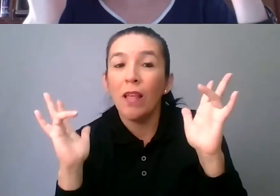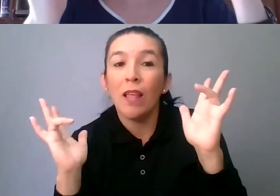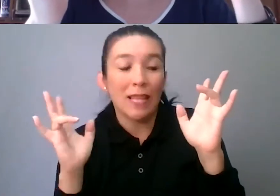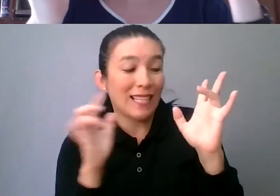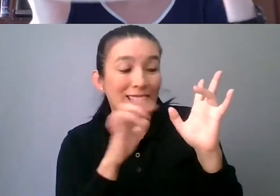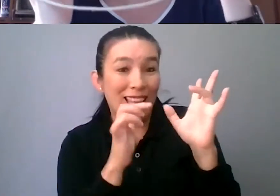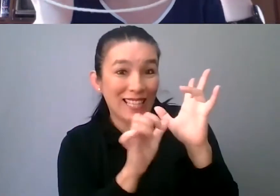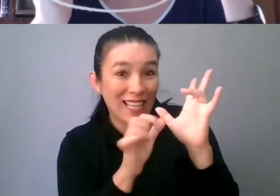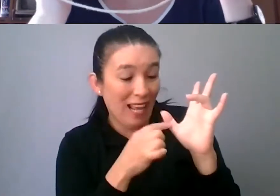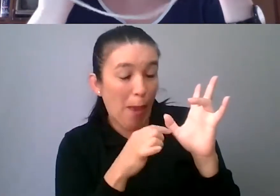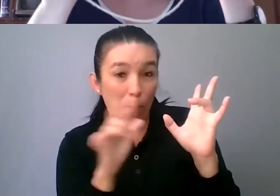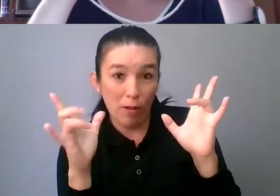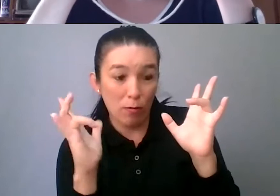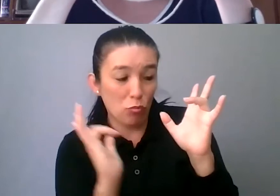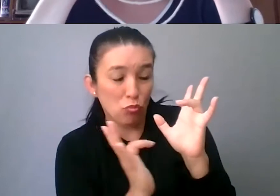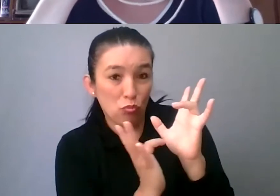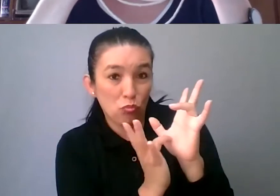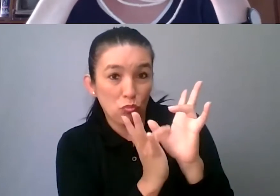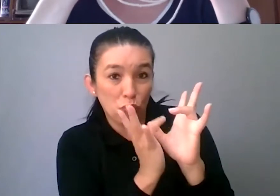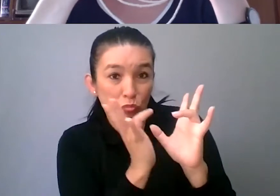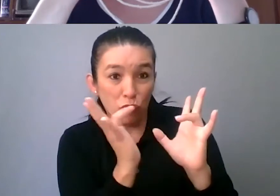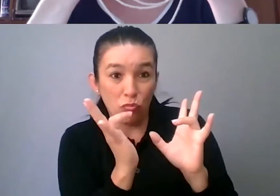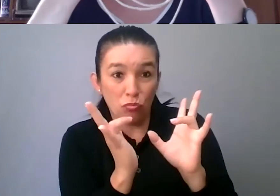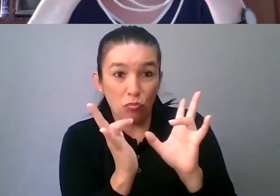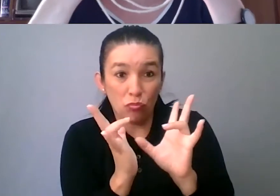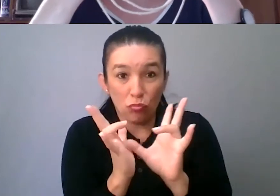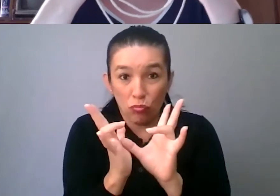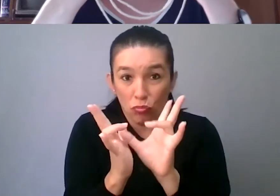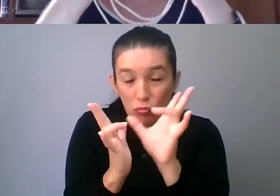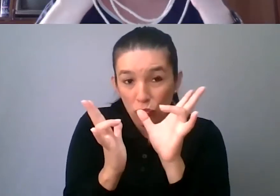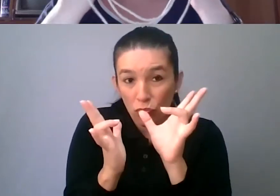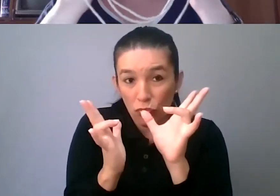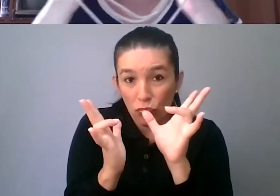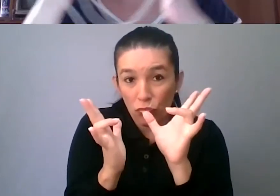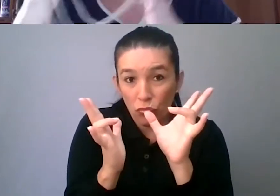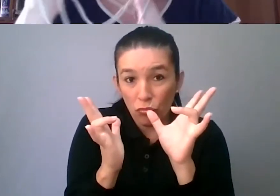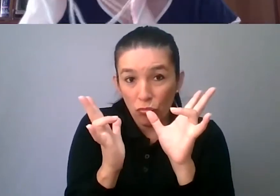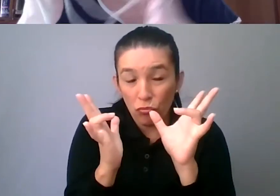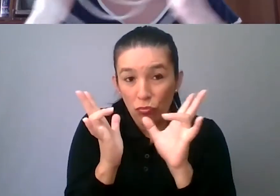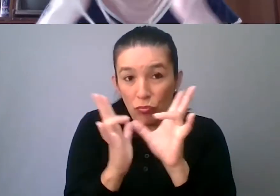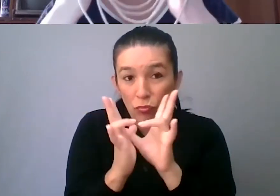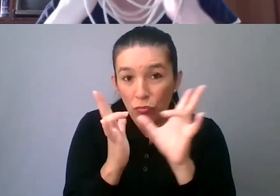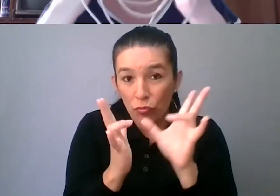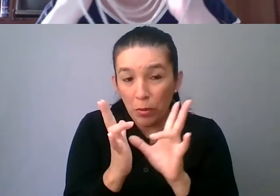pulgares. El que no se sepa la nomenclatura ya la vamos a aprender, el museo se